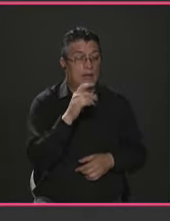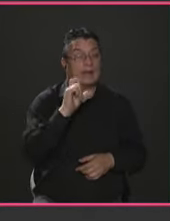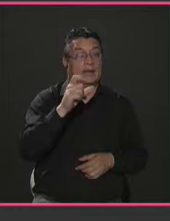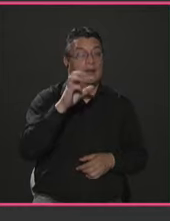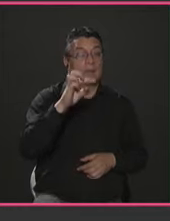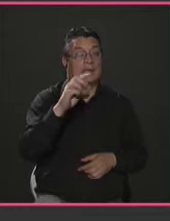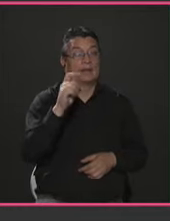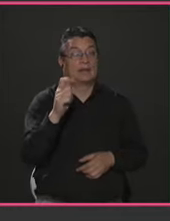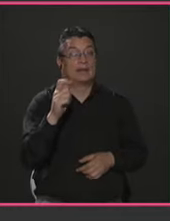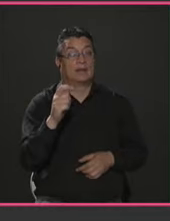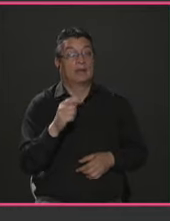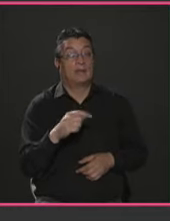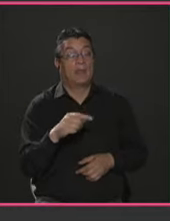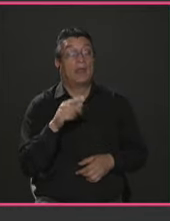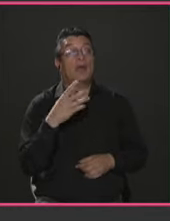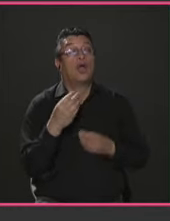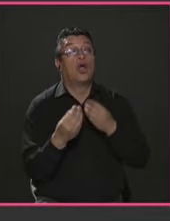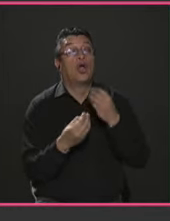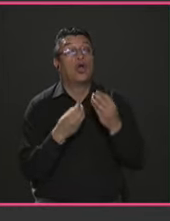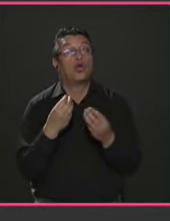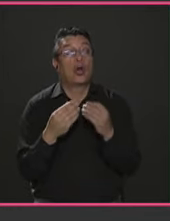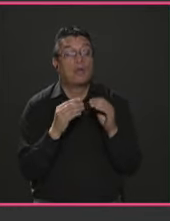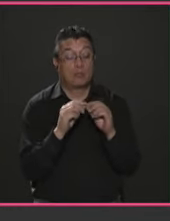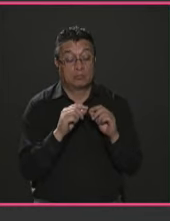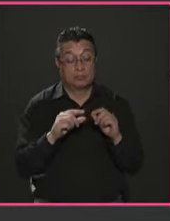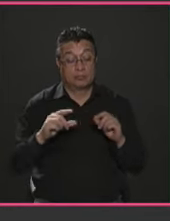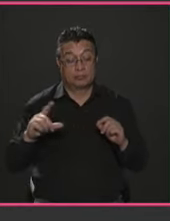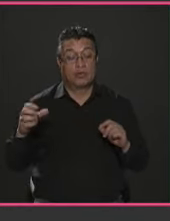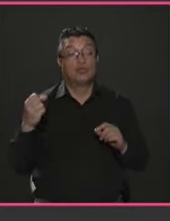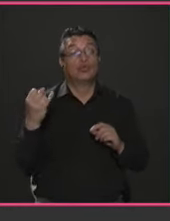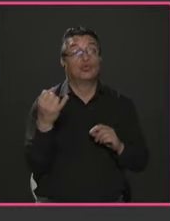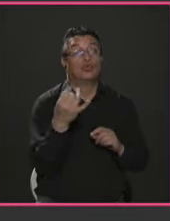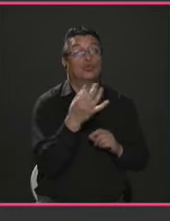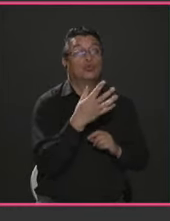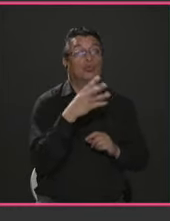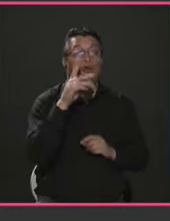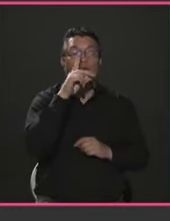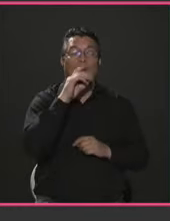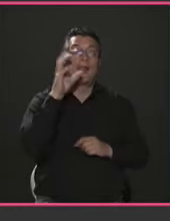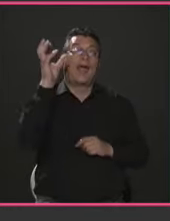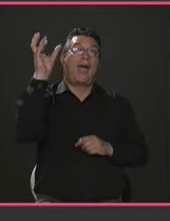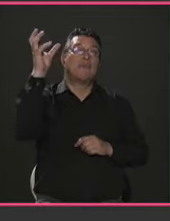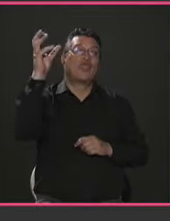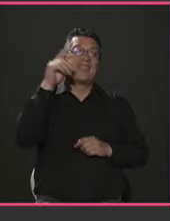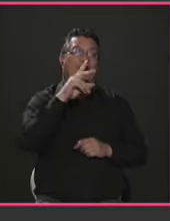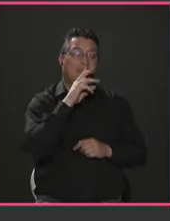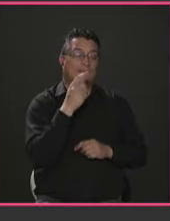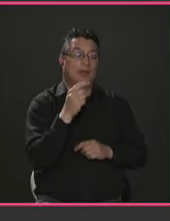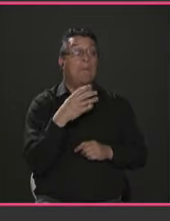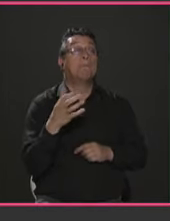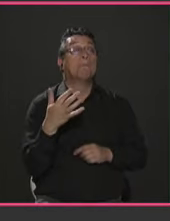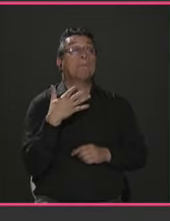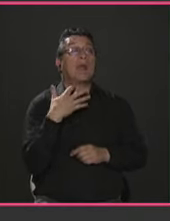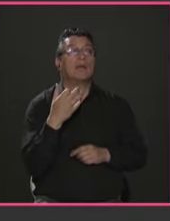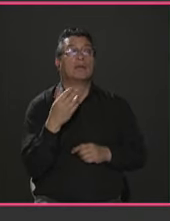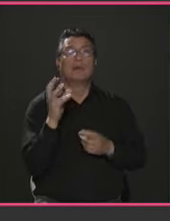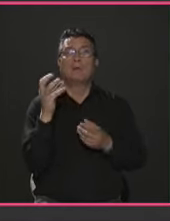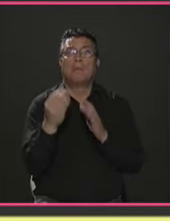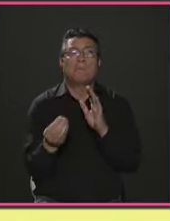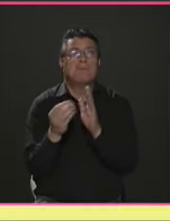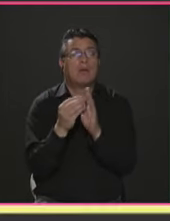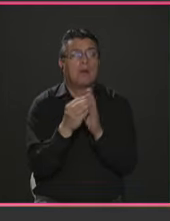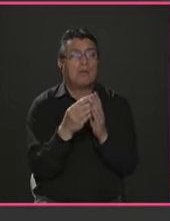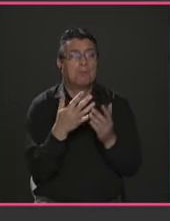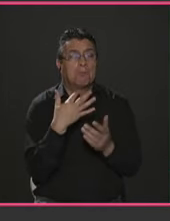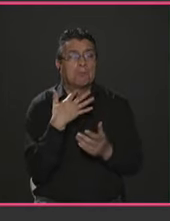gpt cierto el Cómo va creciendo el número de ampolle tias Por así decirlo ustedes dirán pero para qué me sirve que sean más ampolletas